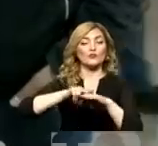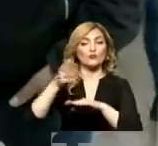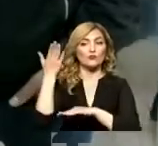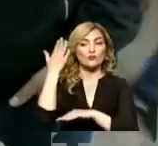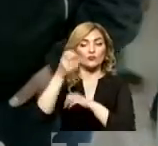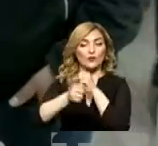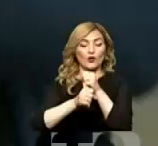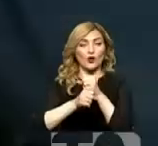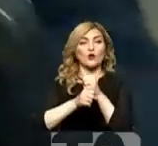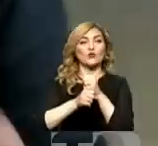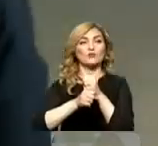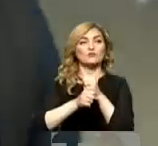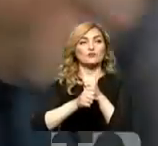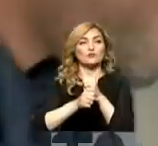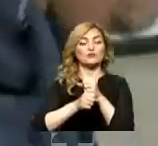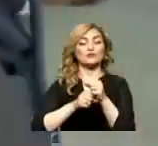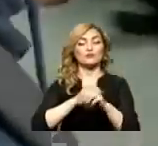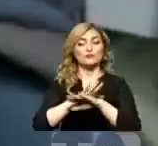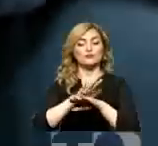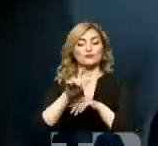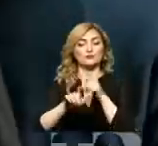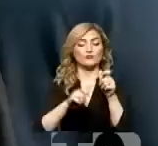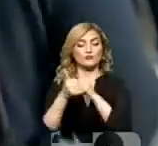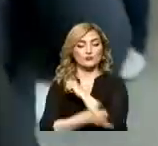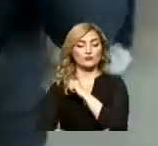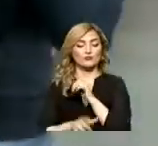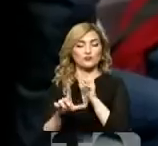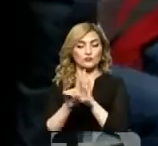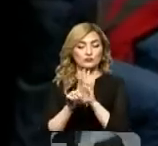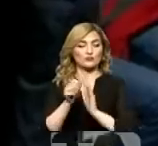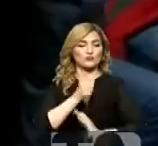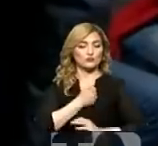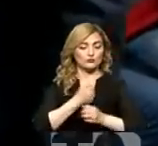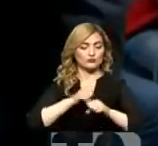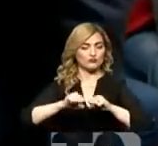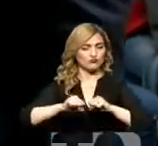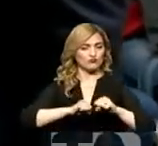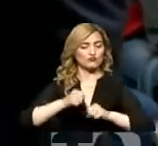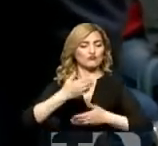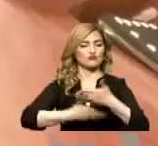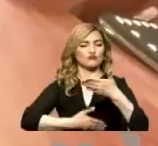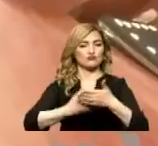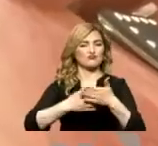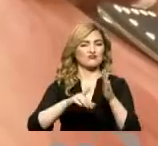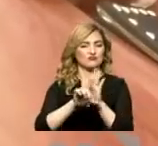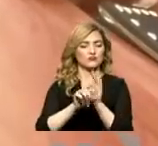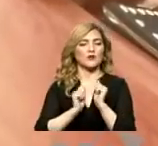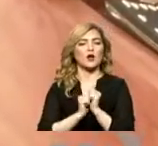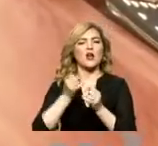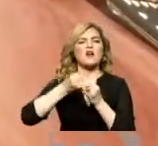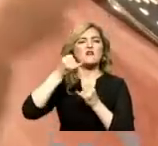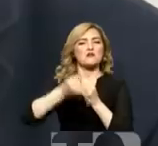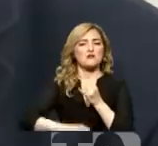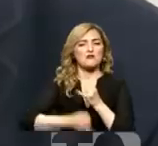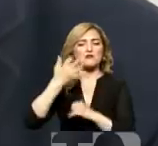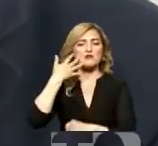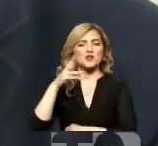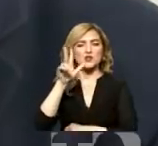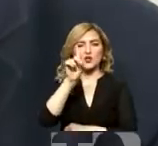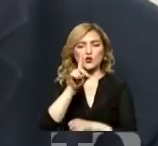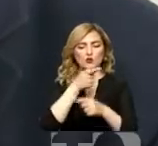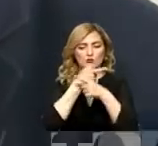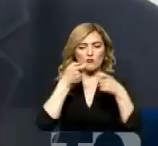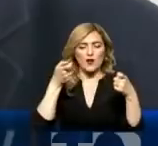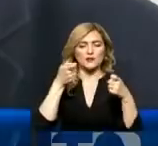año pasado para que ciudadanos extranjeros se legalicen en el país finaliza el 31 de marzo. Se hace una validación interna